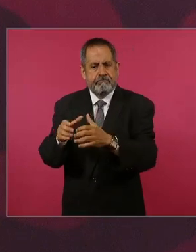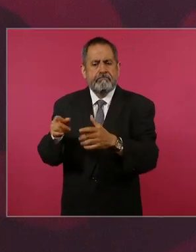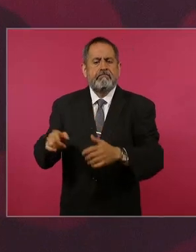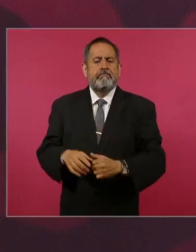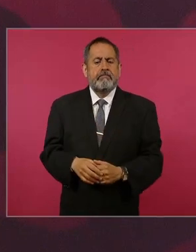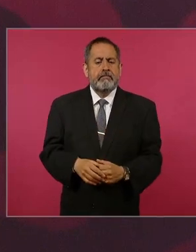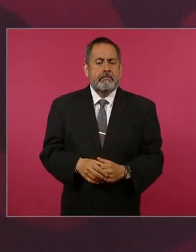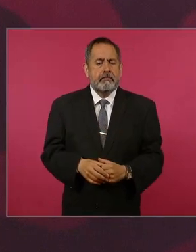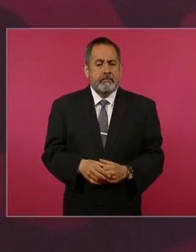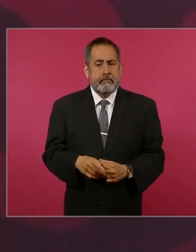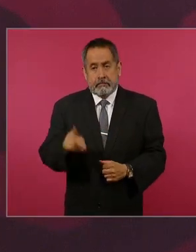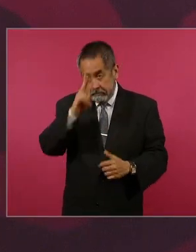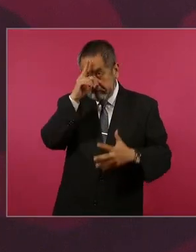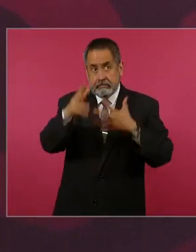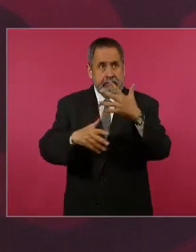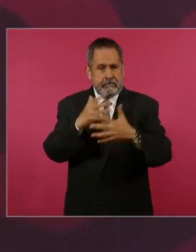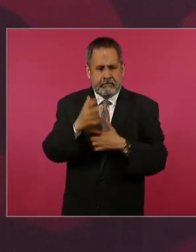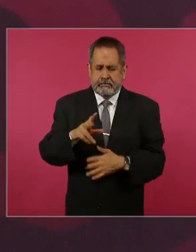y no a la violencia.